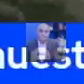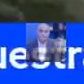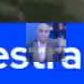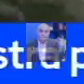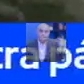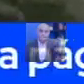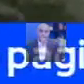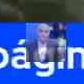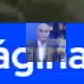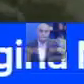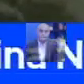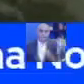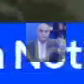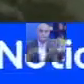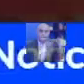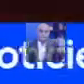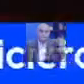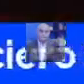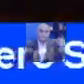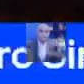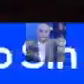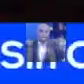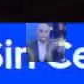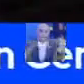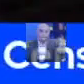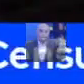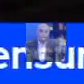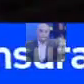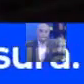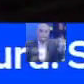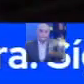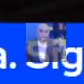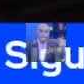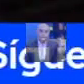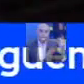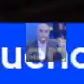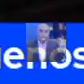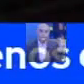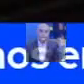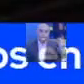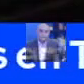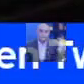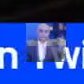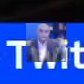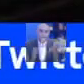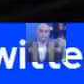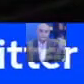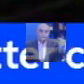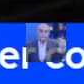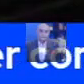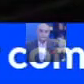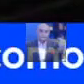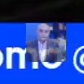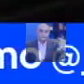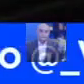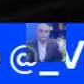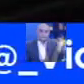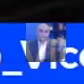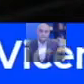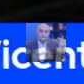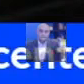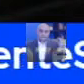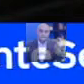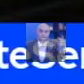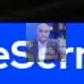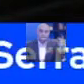año electoral, Jaime. Sí, de hecho, ayer mencionábamos que hay cifras preocupantes en el